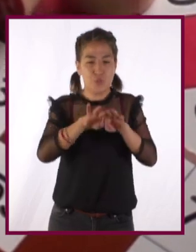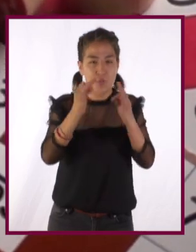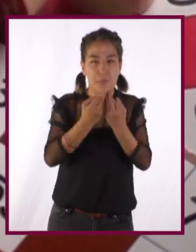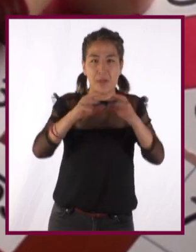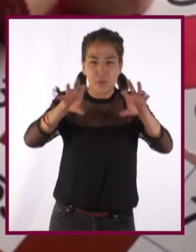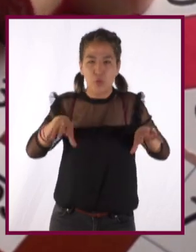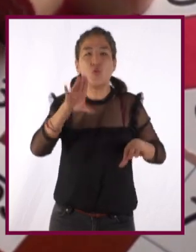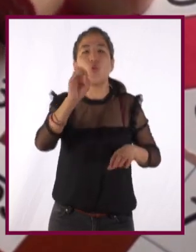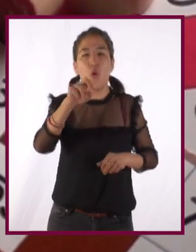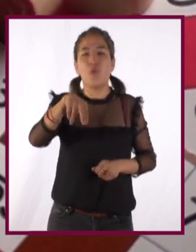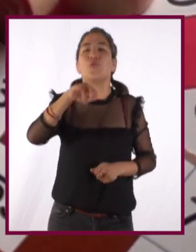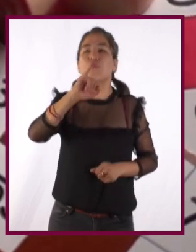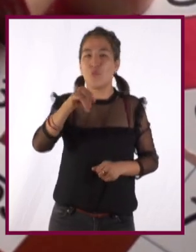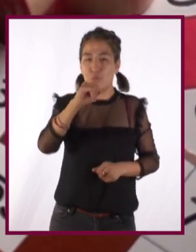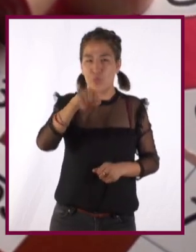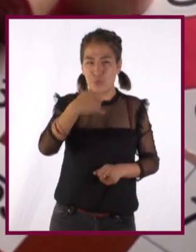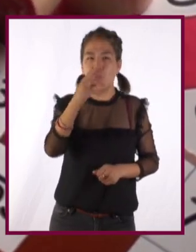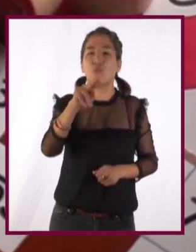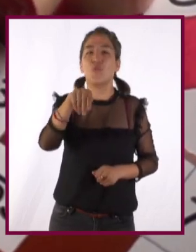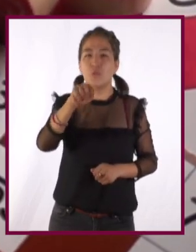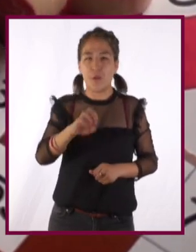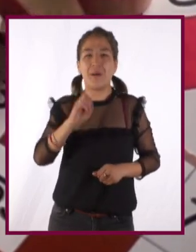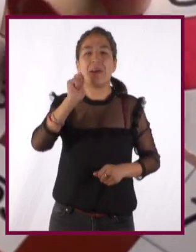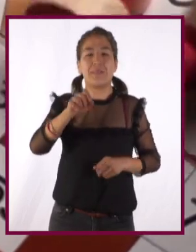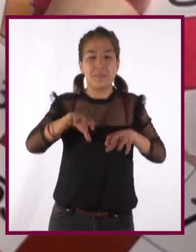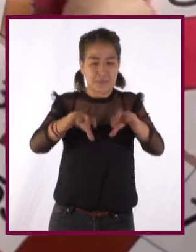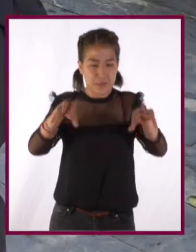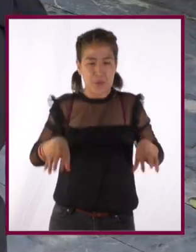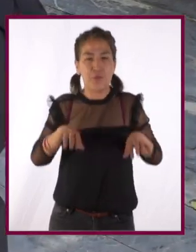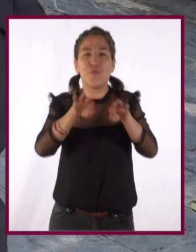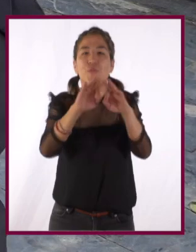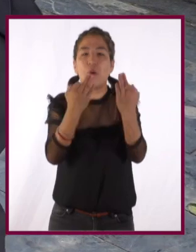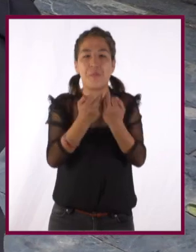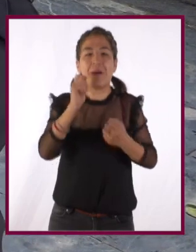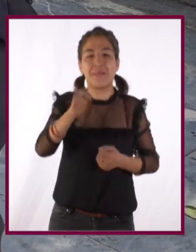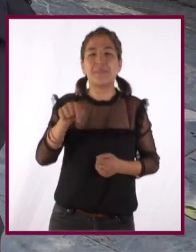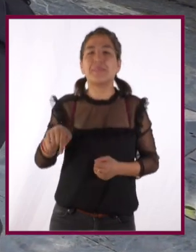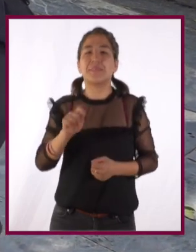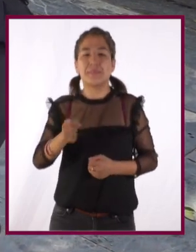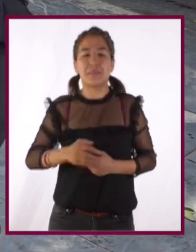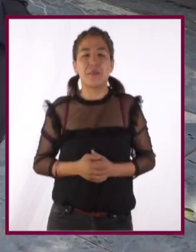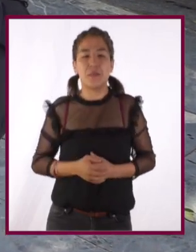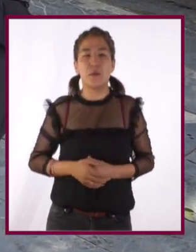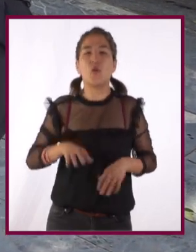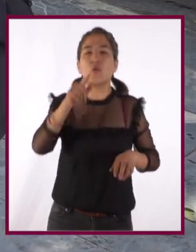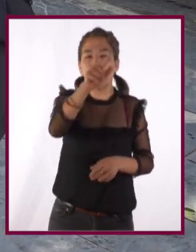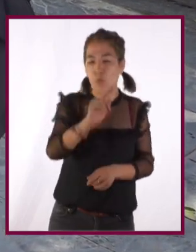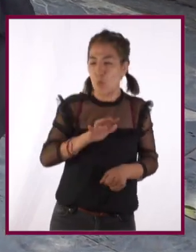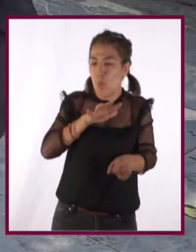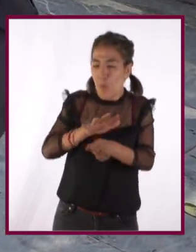dos conjuntos, los estados del juego en dos conjuntos, ¿sí? Entonces pues aquí entra lo que